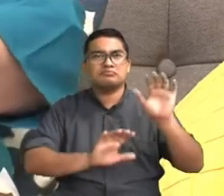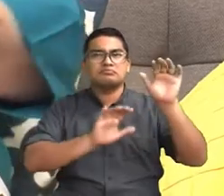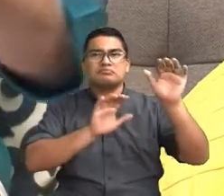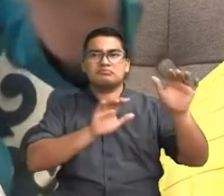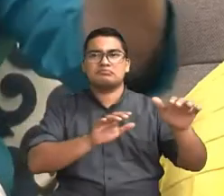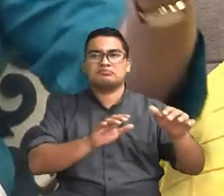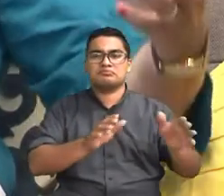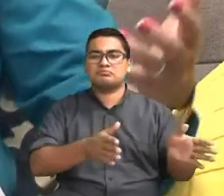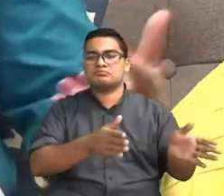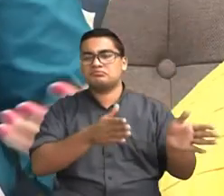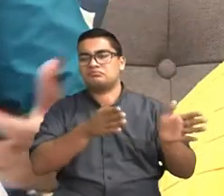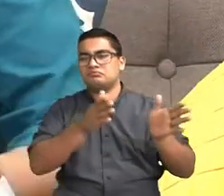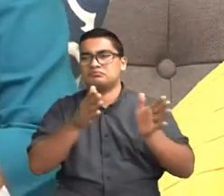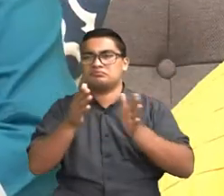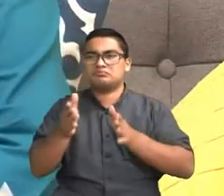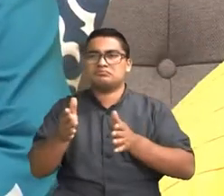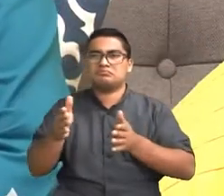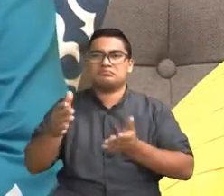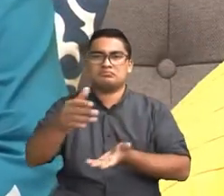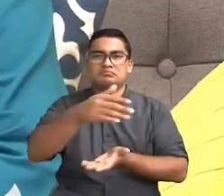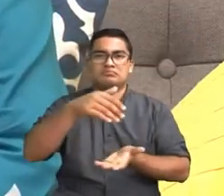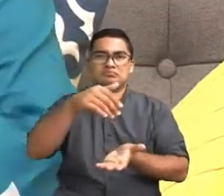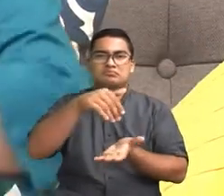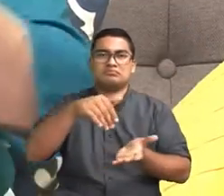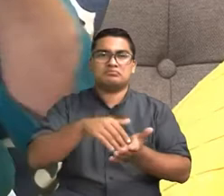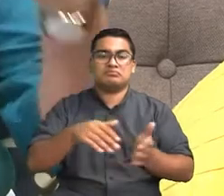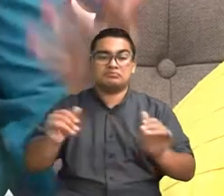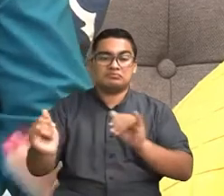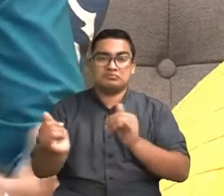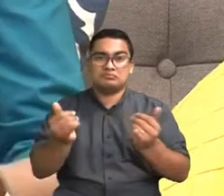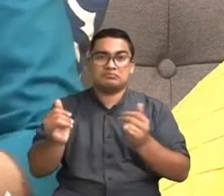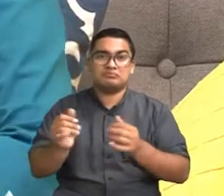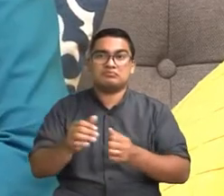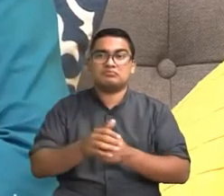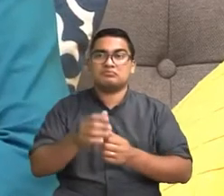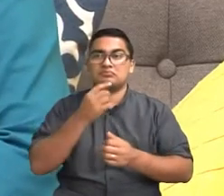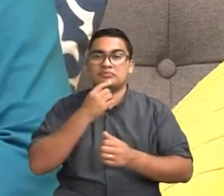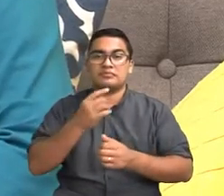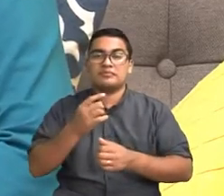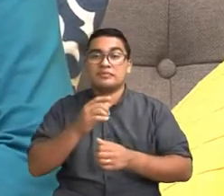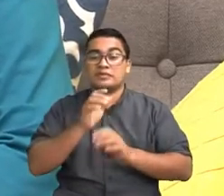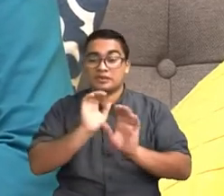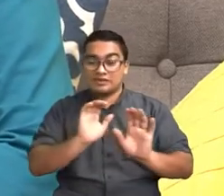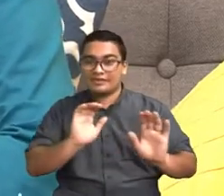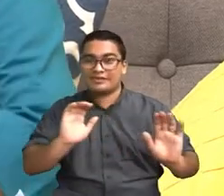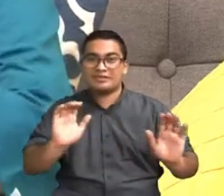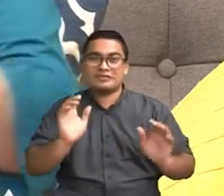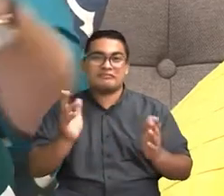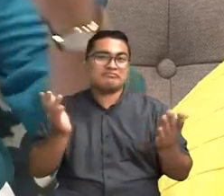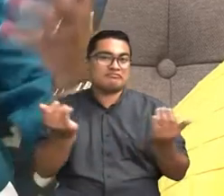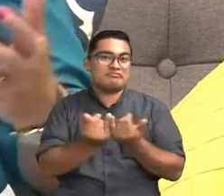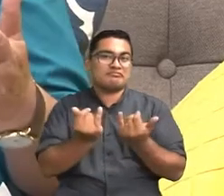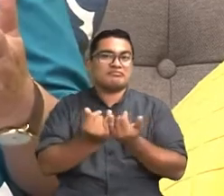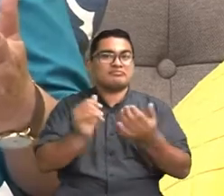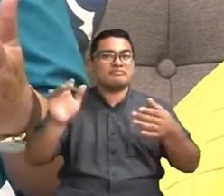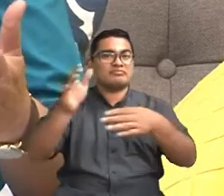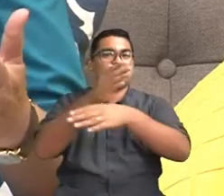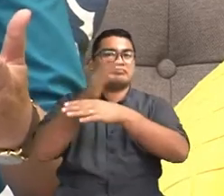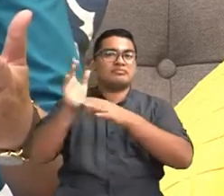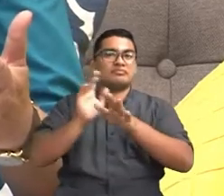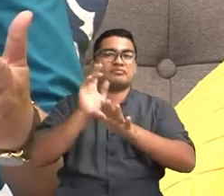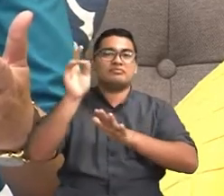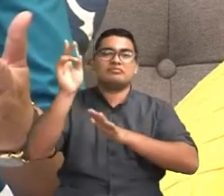a la par los centros de recreación, están los juegos infantiles, etcétera, etcétera, y lo vemos en todo el país.